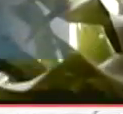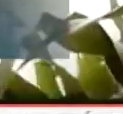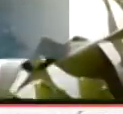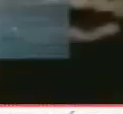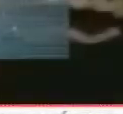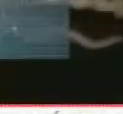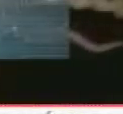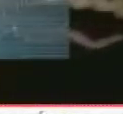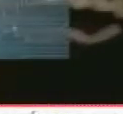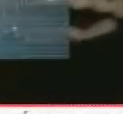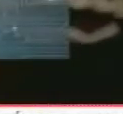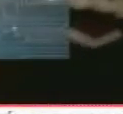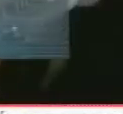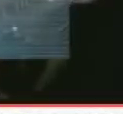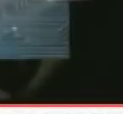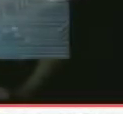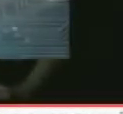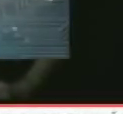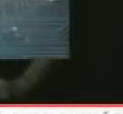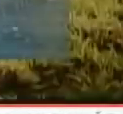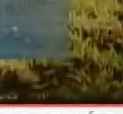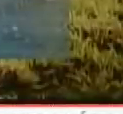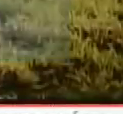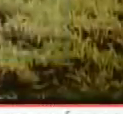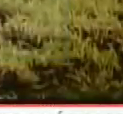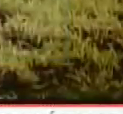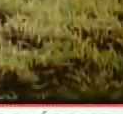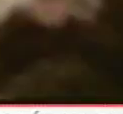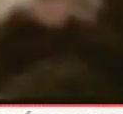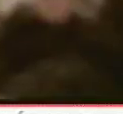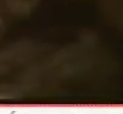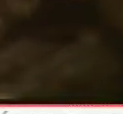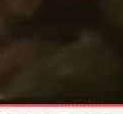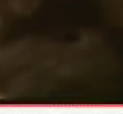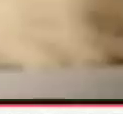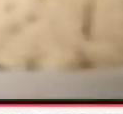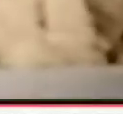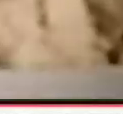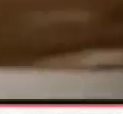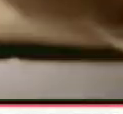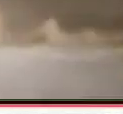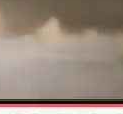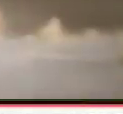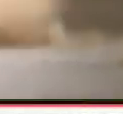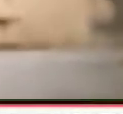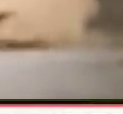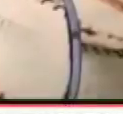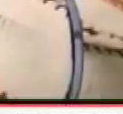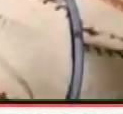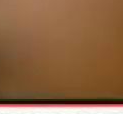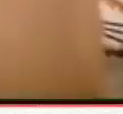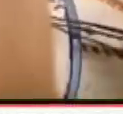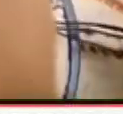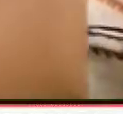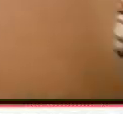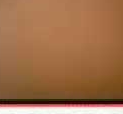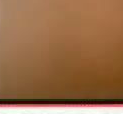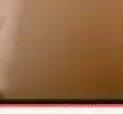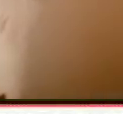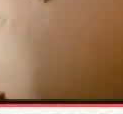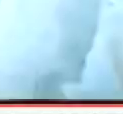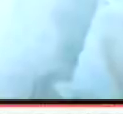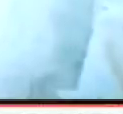El Banco de Venezuela apuesta al desarrollo del país con la entrega de financiamientos a emprendedores y empresarios que se abren paso a un